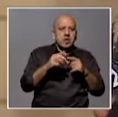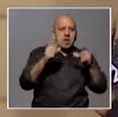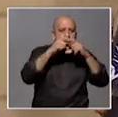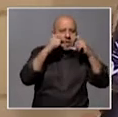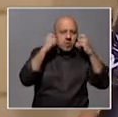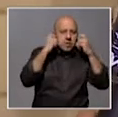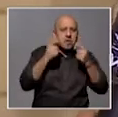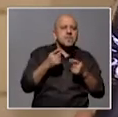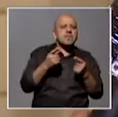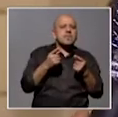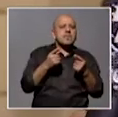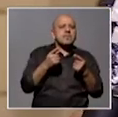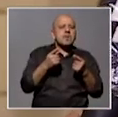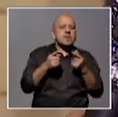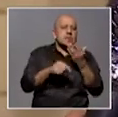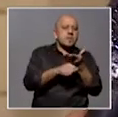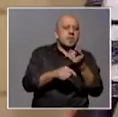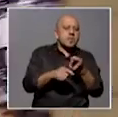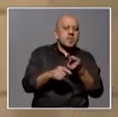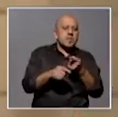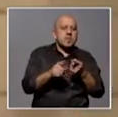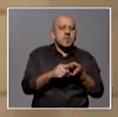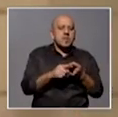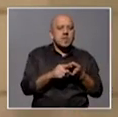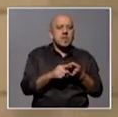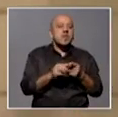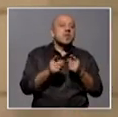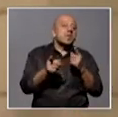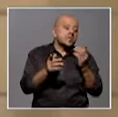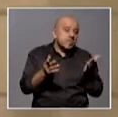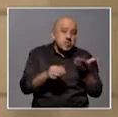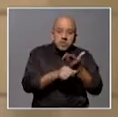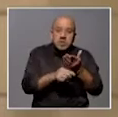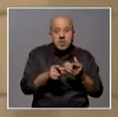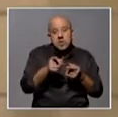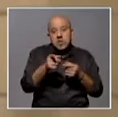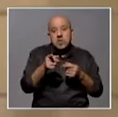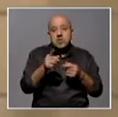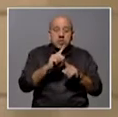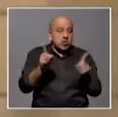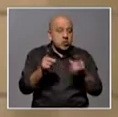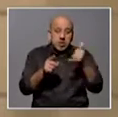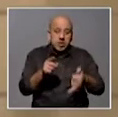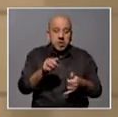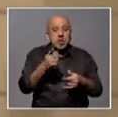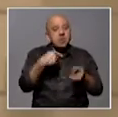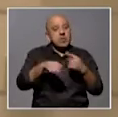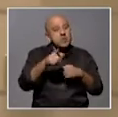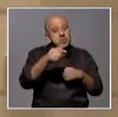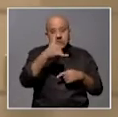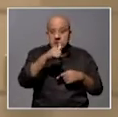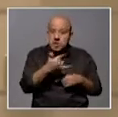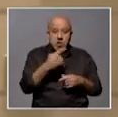o se la intima que por lo menos se lo ponga? Se la intima que se lo ponga, si no lo tiene se le otorga uno, pero ya queda registrado como